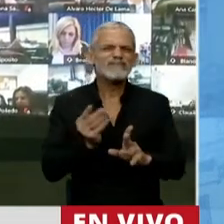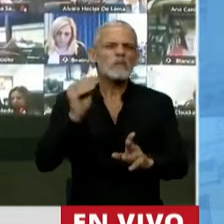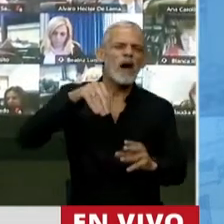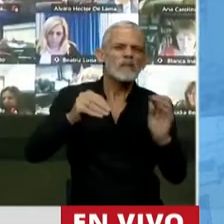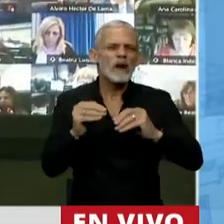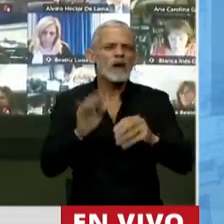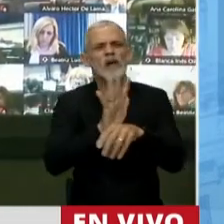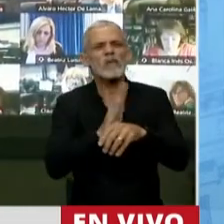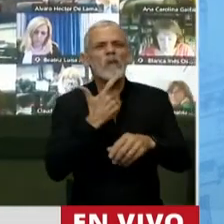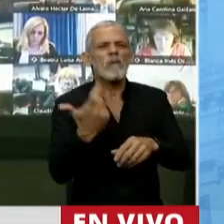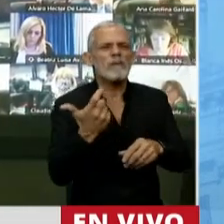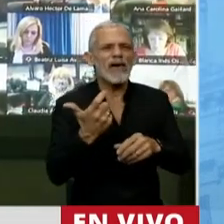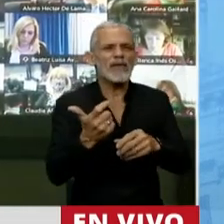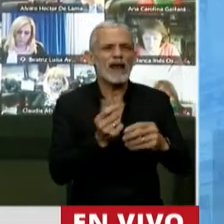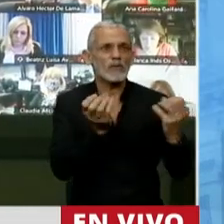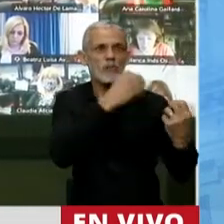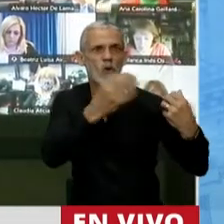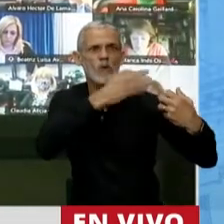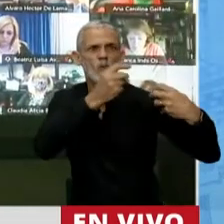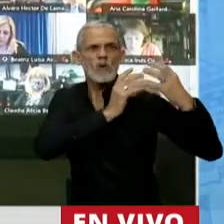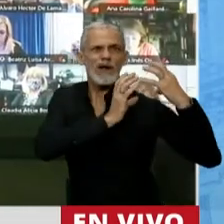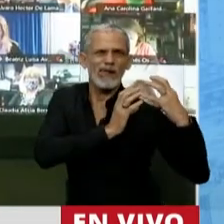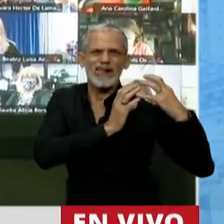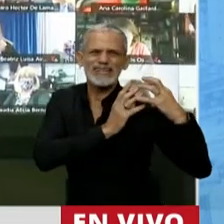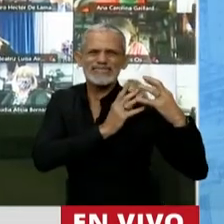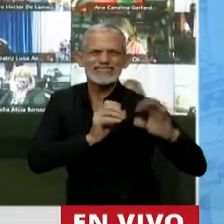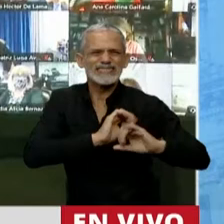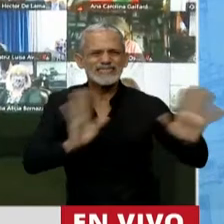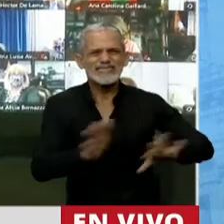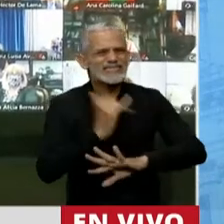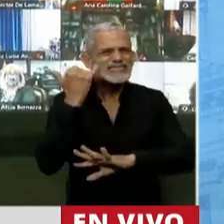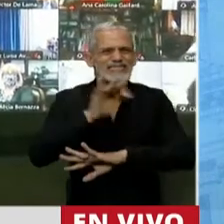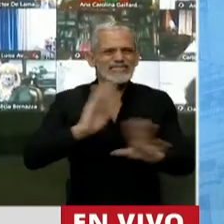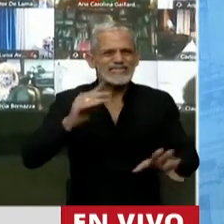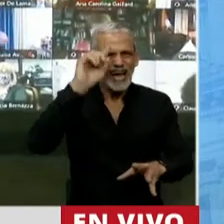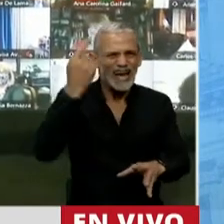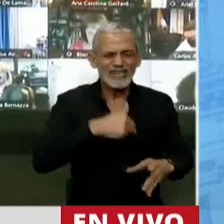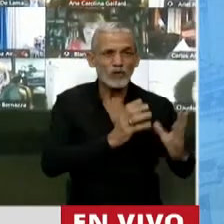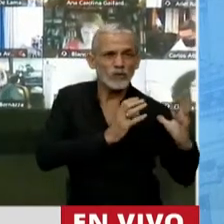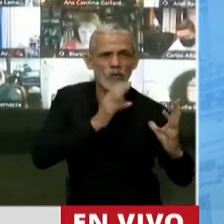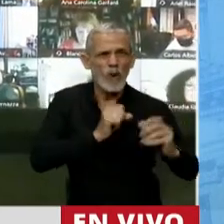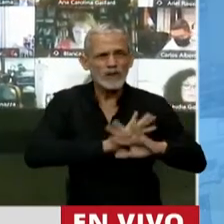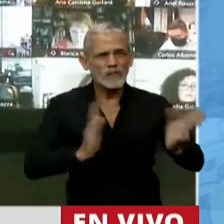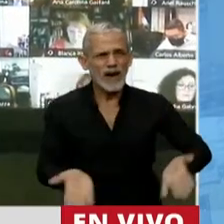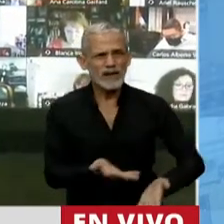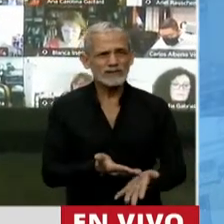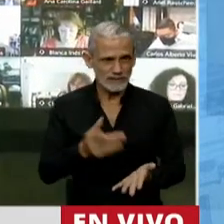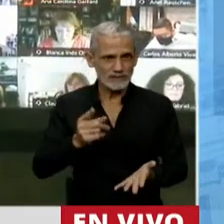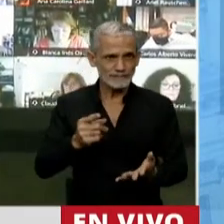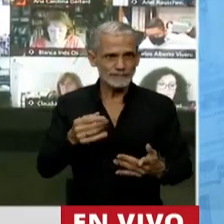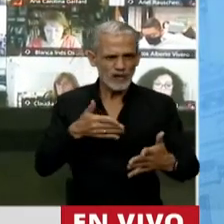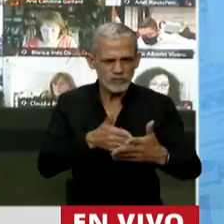agregarle piedras a esa mochila, que dejemos de seguir poniéndole piedra porque ya se hace insostenible, se hace